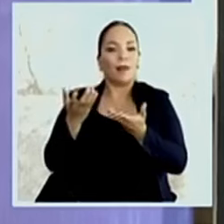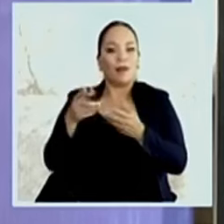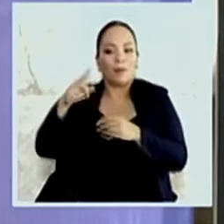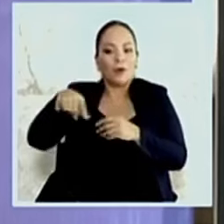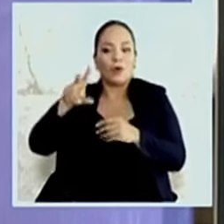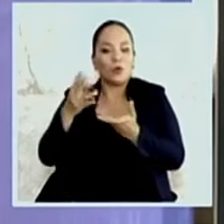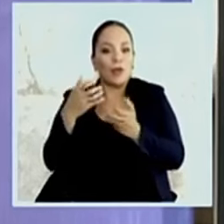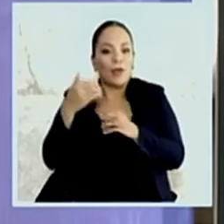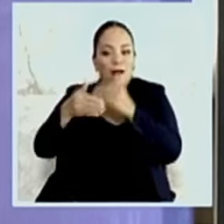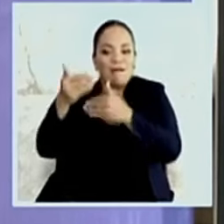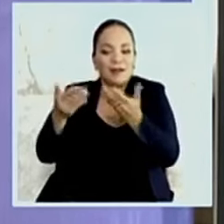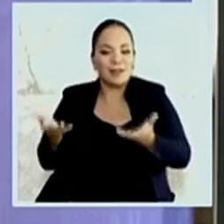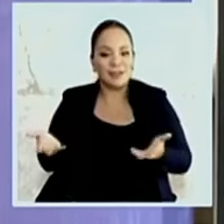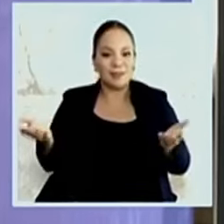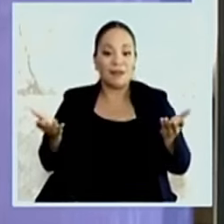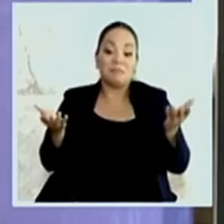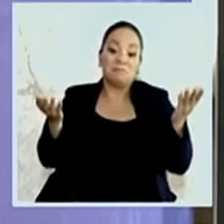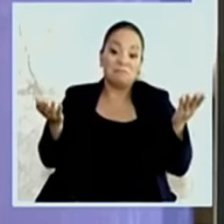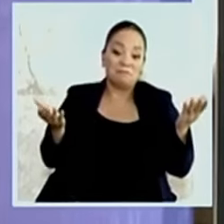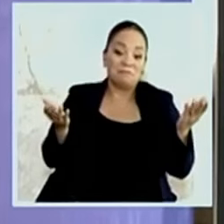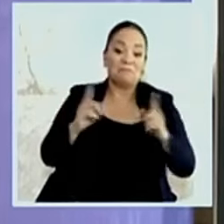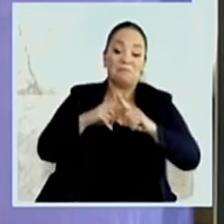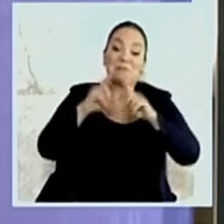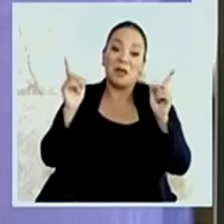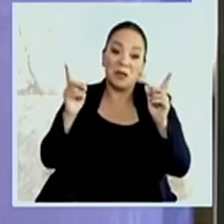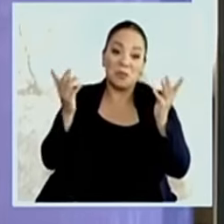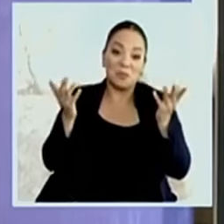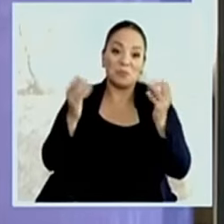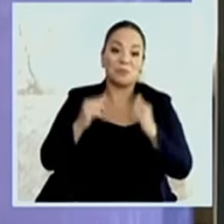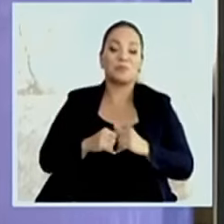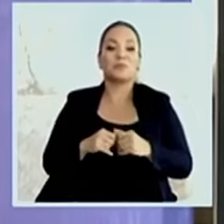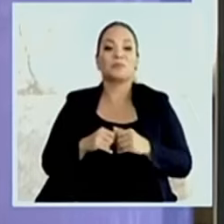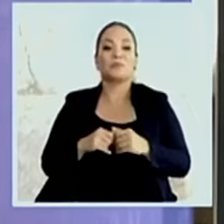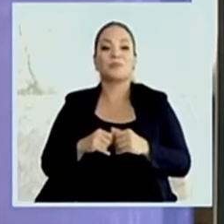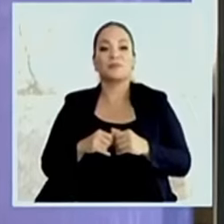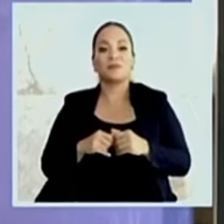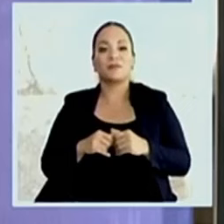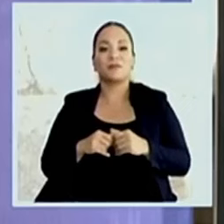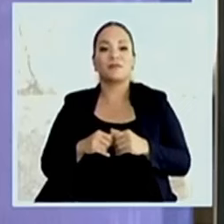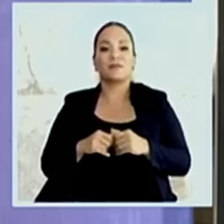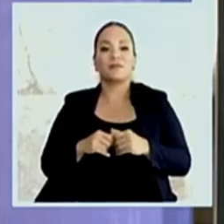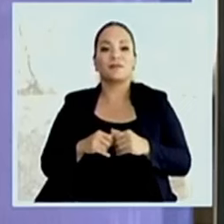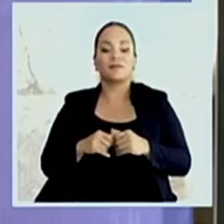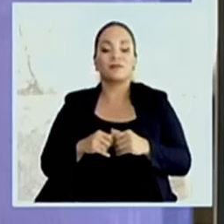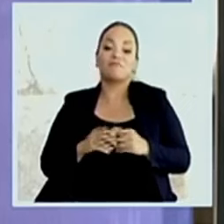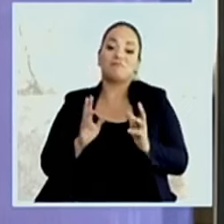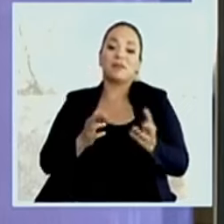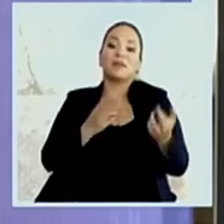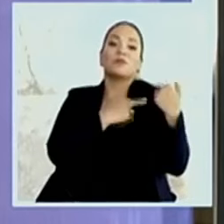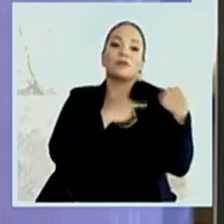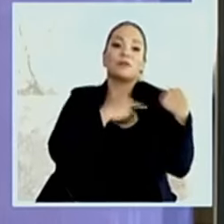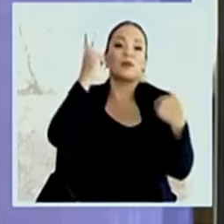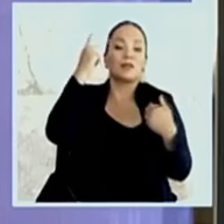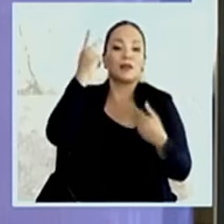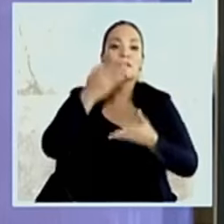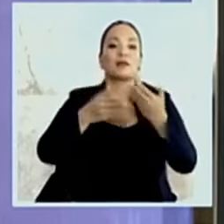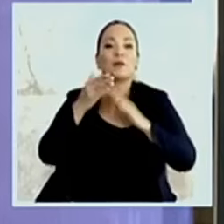digamos, debatiendo, para no decir peleando, con colegas del mismo nivel que no quieren que las cosas